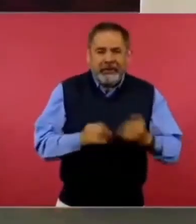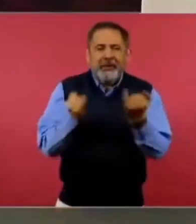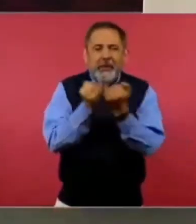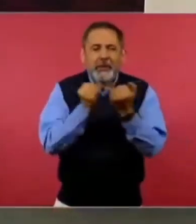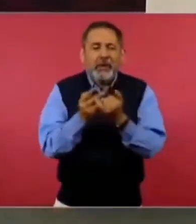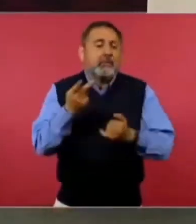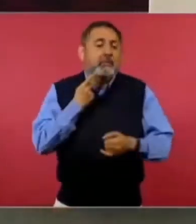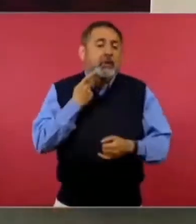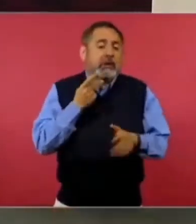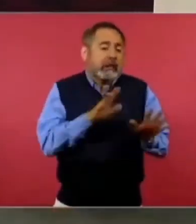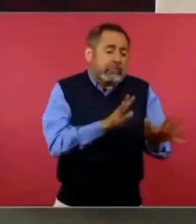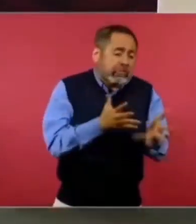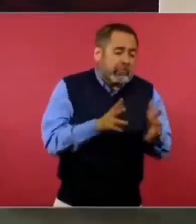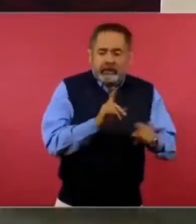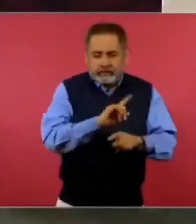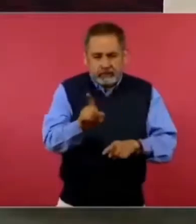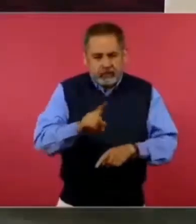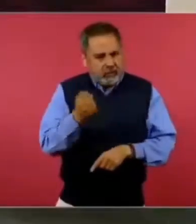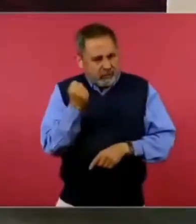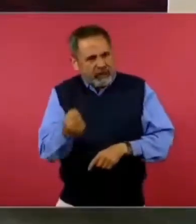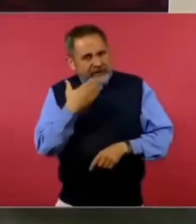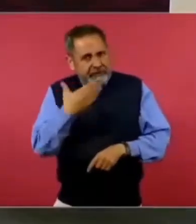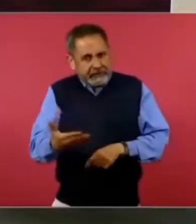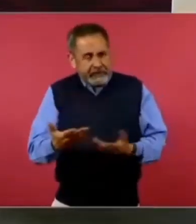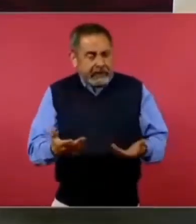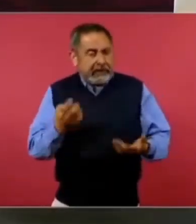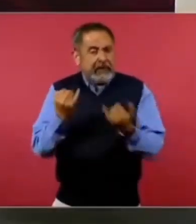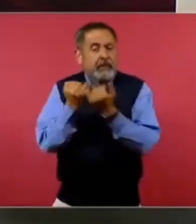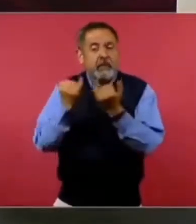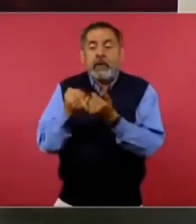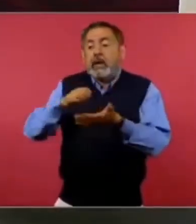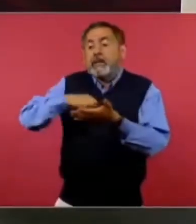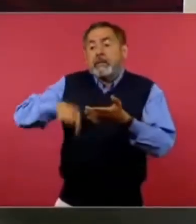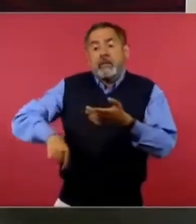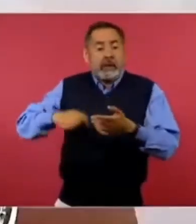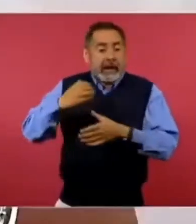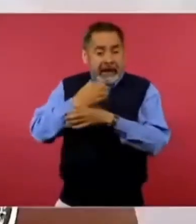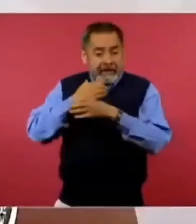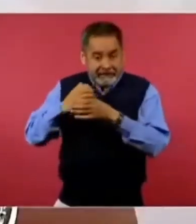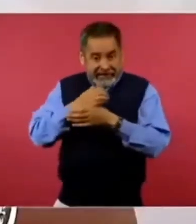Tiene que ser de altura, no tan alto,